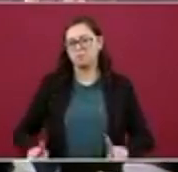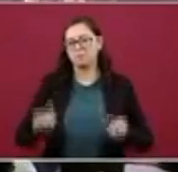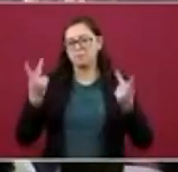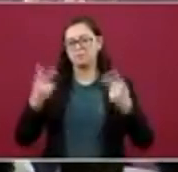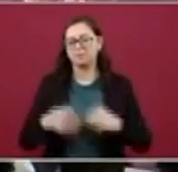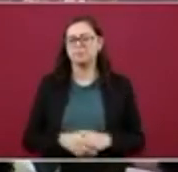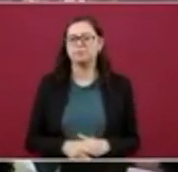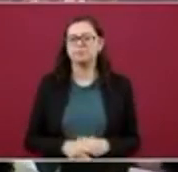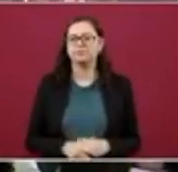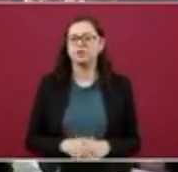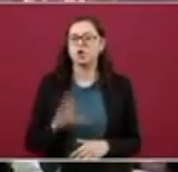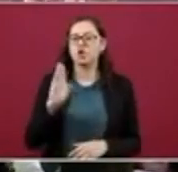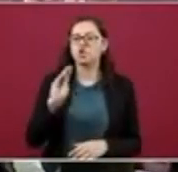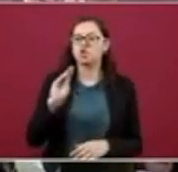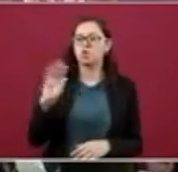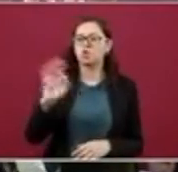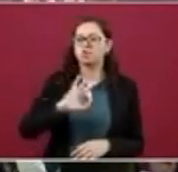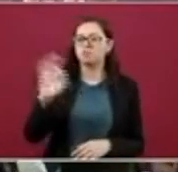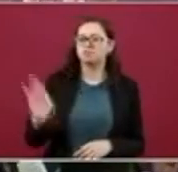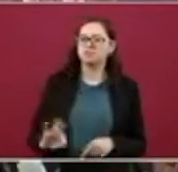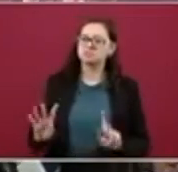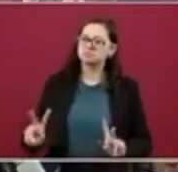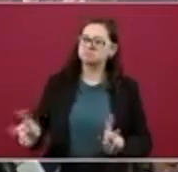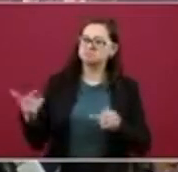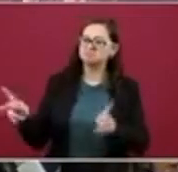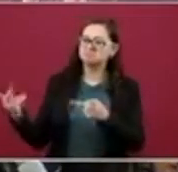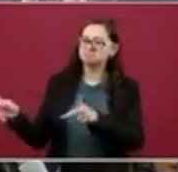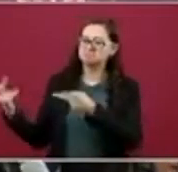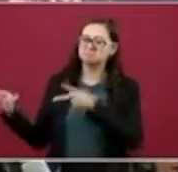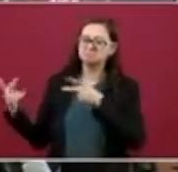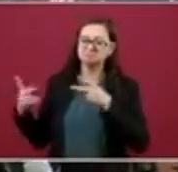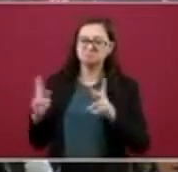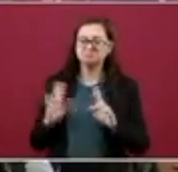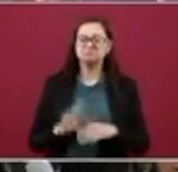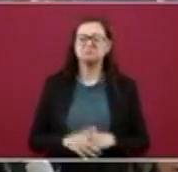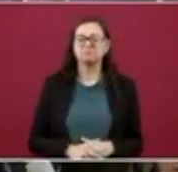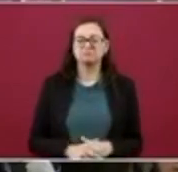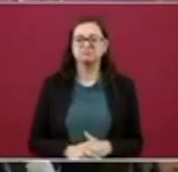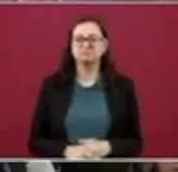Se vendieron el 90% de los vehículos que se subastaron,